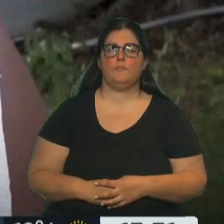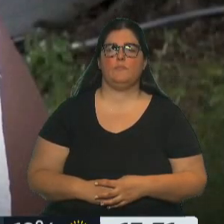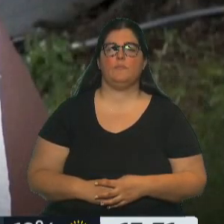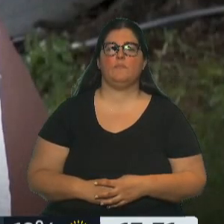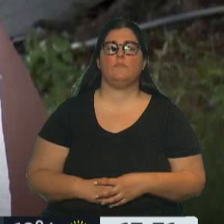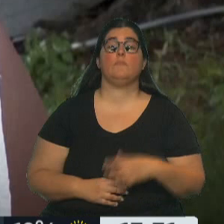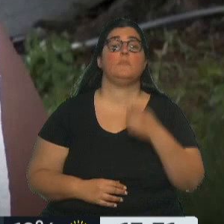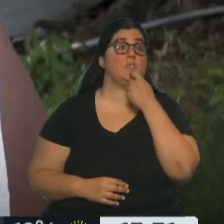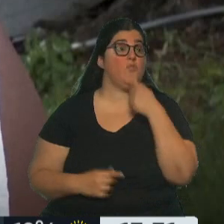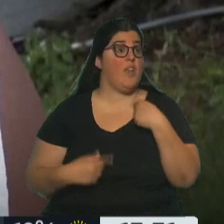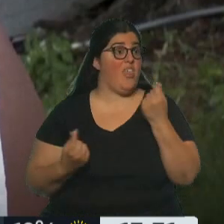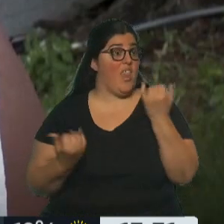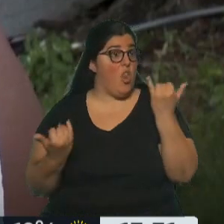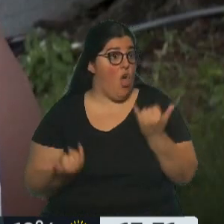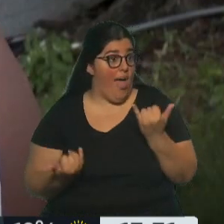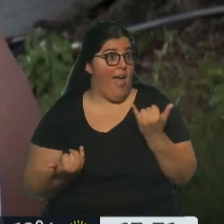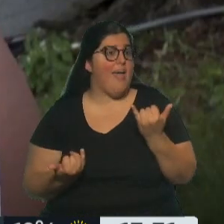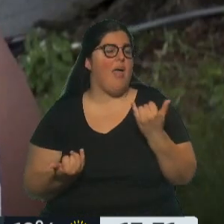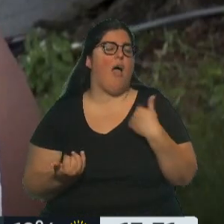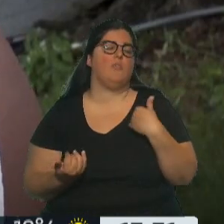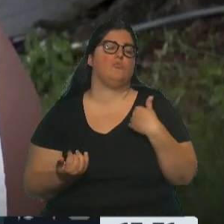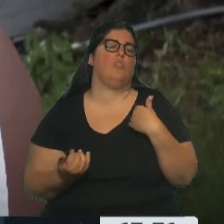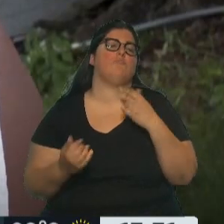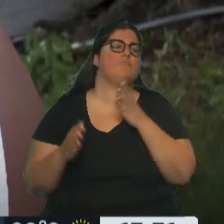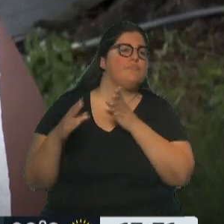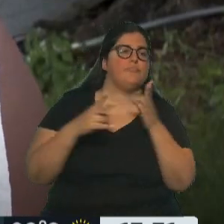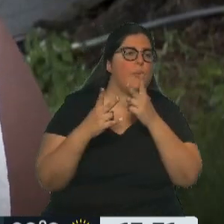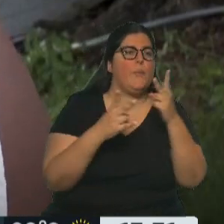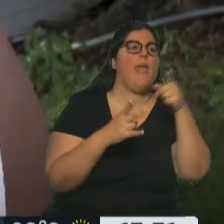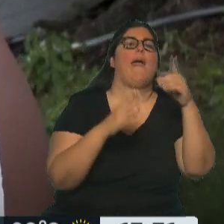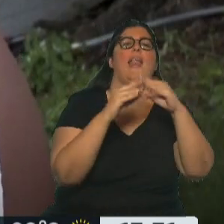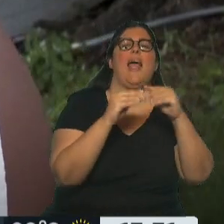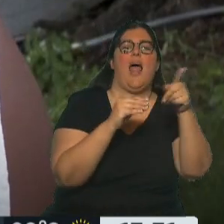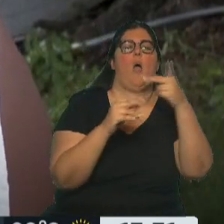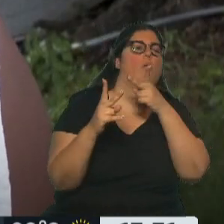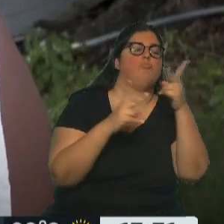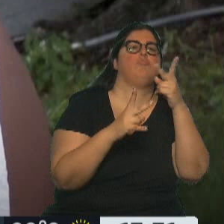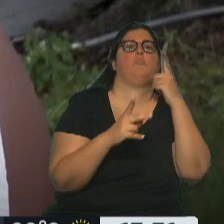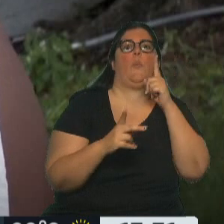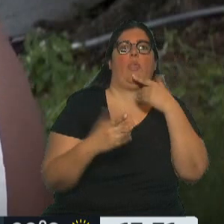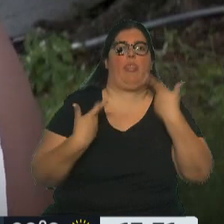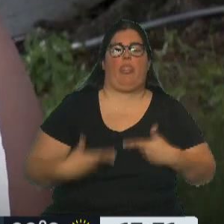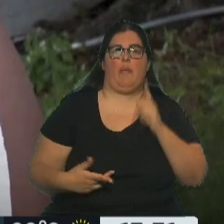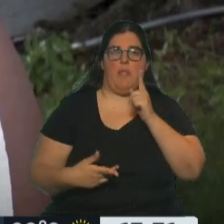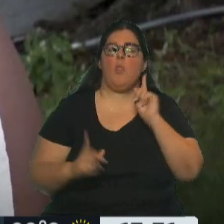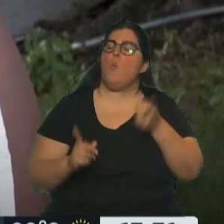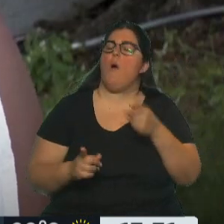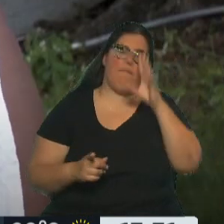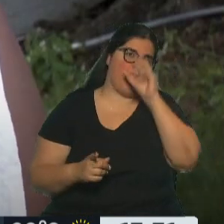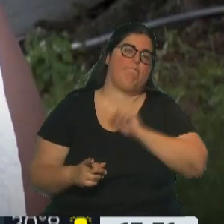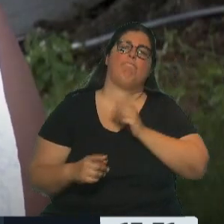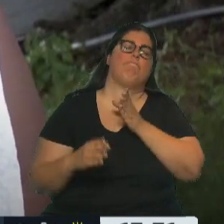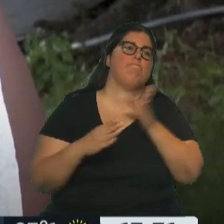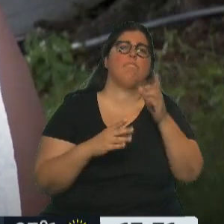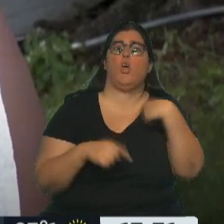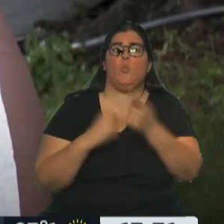Yo tuviese dinero ahora mismo, yo me fuera por Nicaragua, arriesgando mi vida, porque seguimos